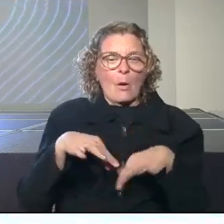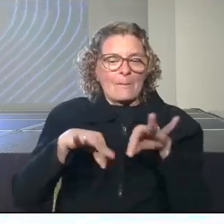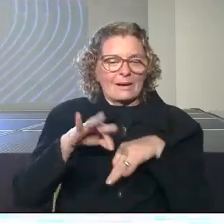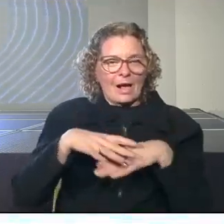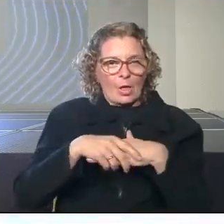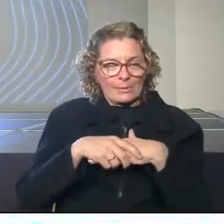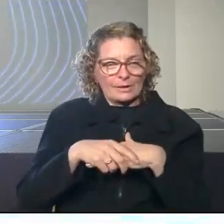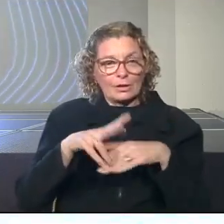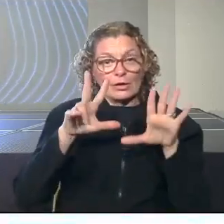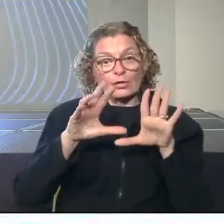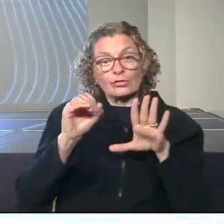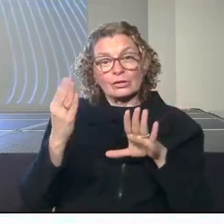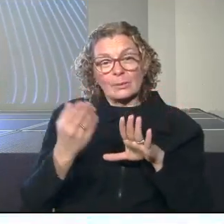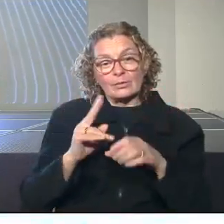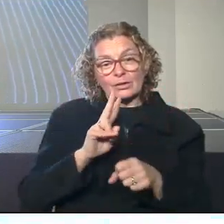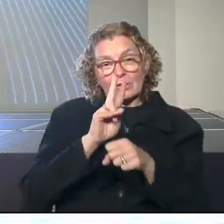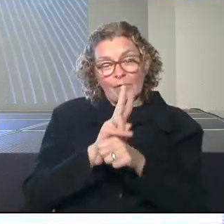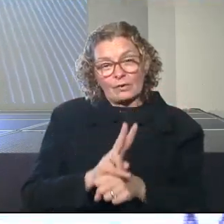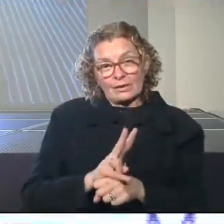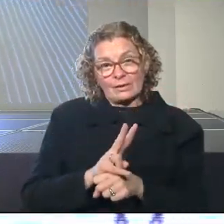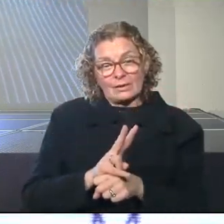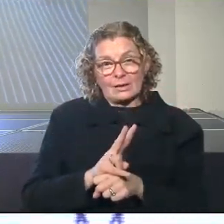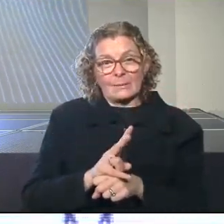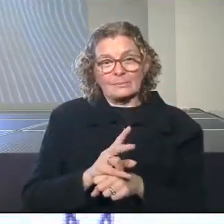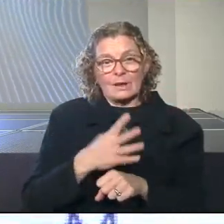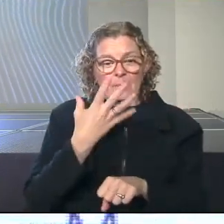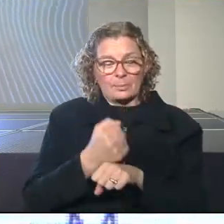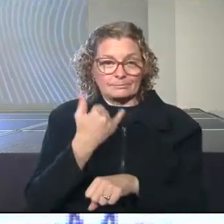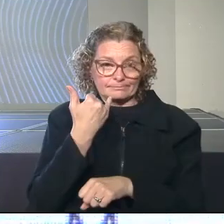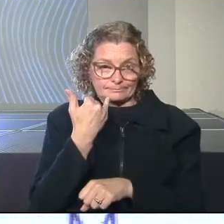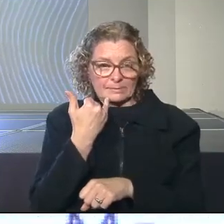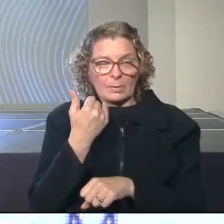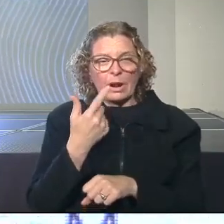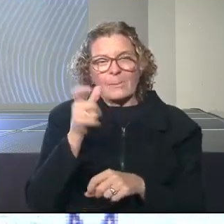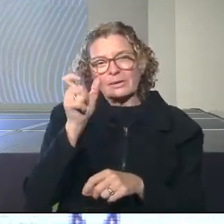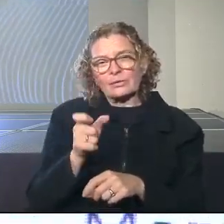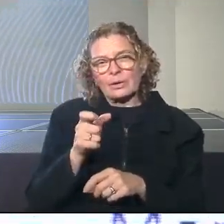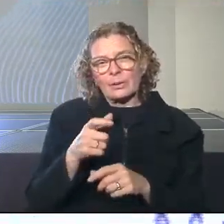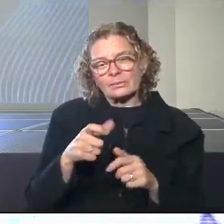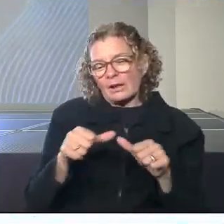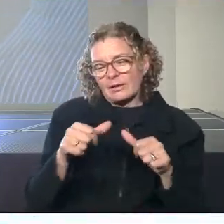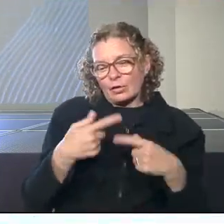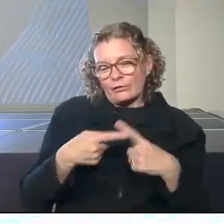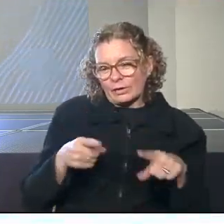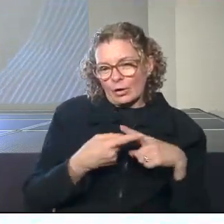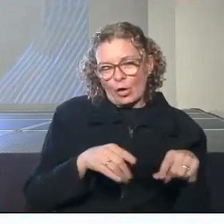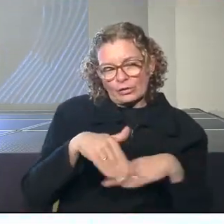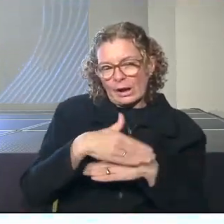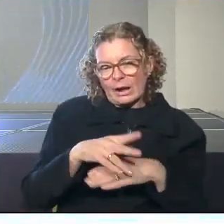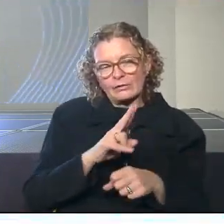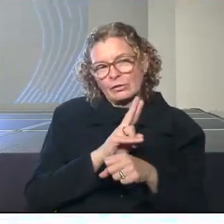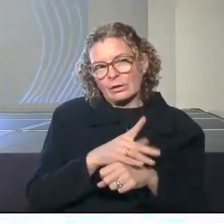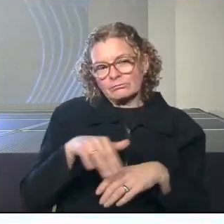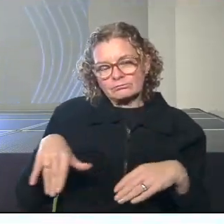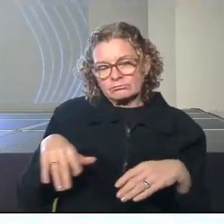Y el 80% de las visitas suceden desde dispositivos móviles. O sea que la gente, mientras que está haciendo otras cosas, está en la calle o recorriendo